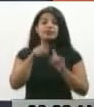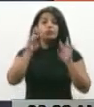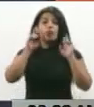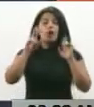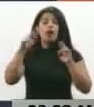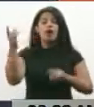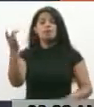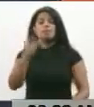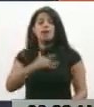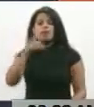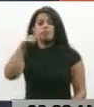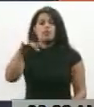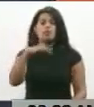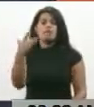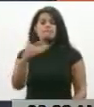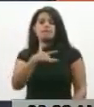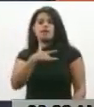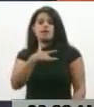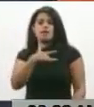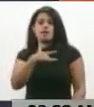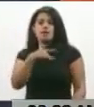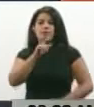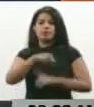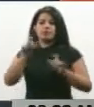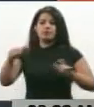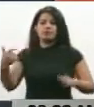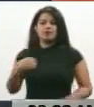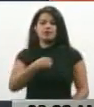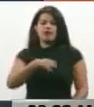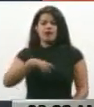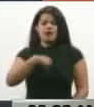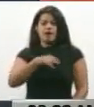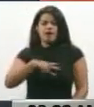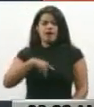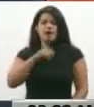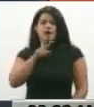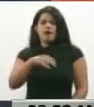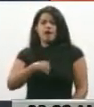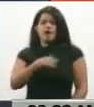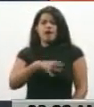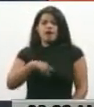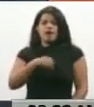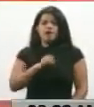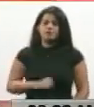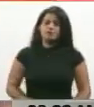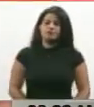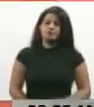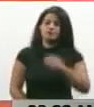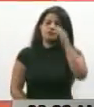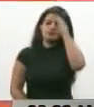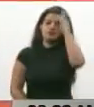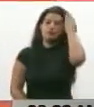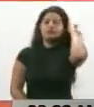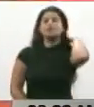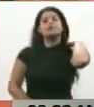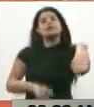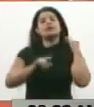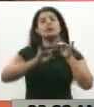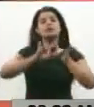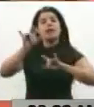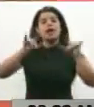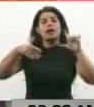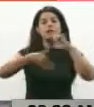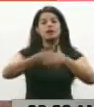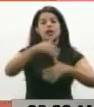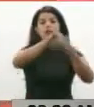el público, bueno, que como decía antes, que le entre esa cosquillita aquí, que te entra cuando está viendo algo que te emociona, ¿no? David, en esta gira por América, que comenzó en Nueva